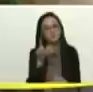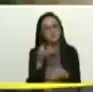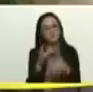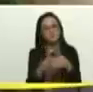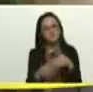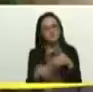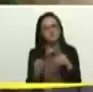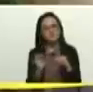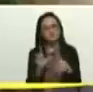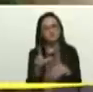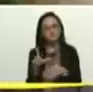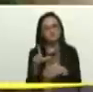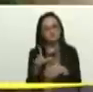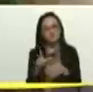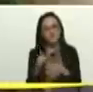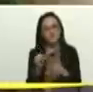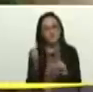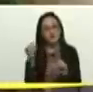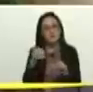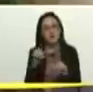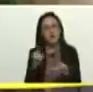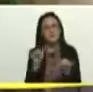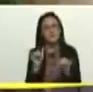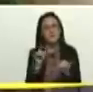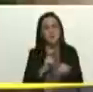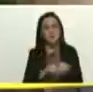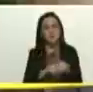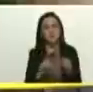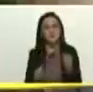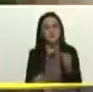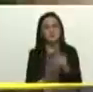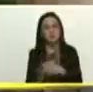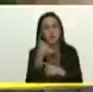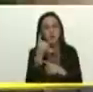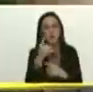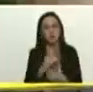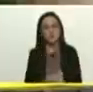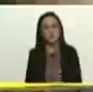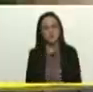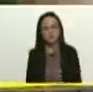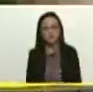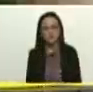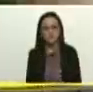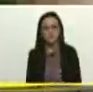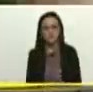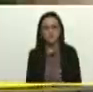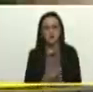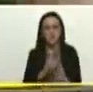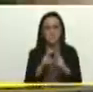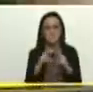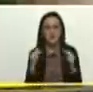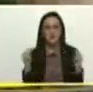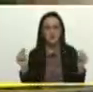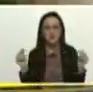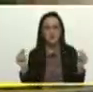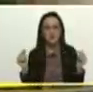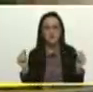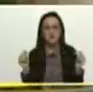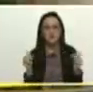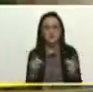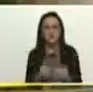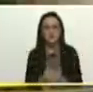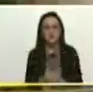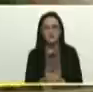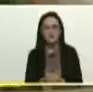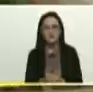allá. Fue el gran momento fundacional, Congreso de Panamá, pero ya sabemos